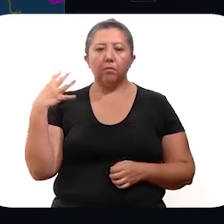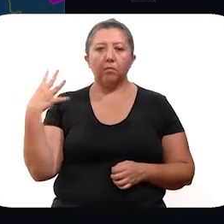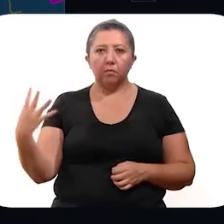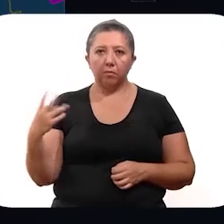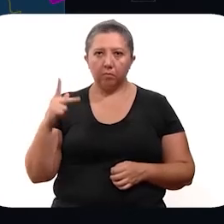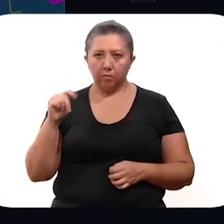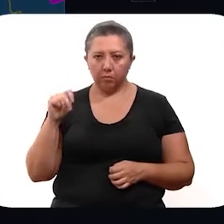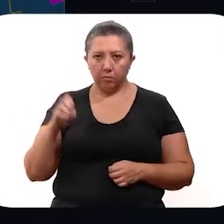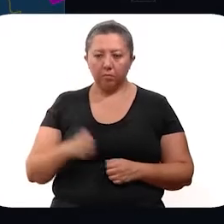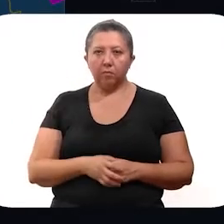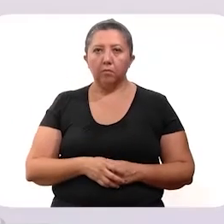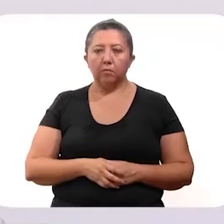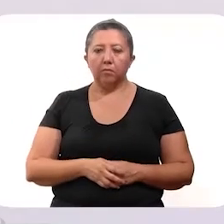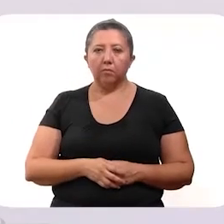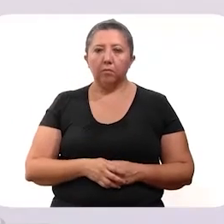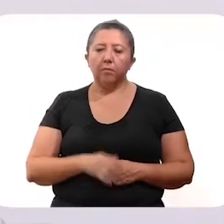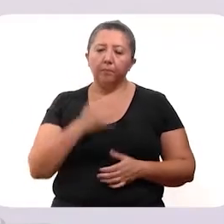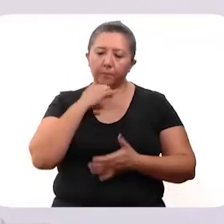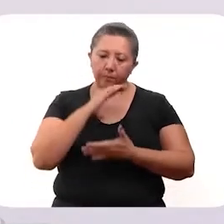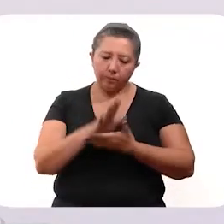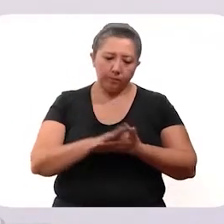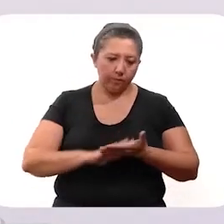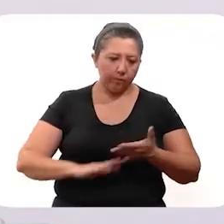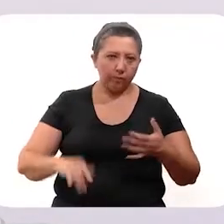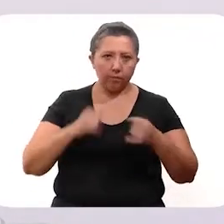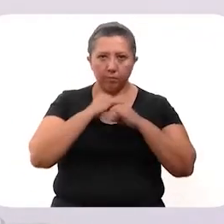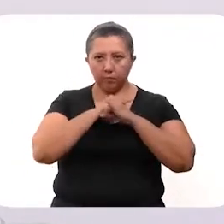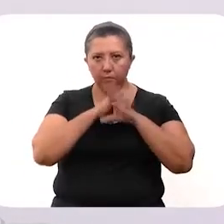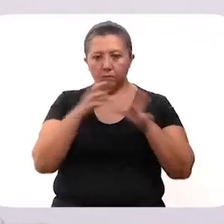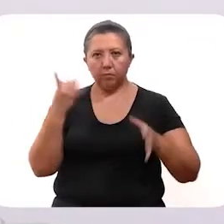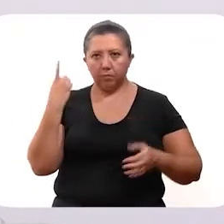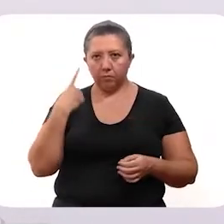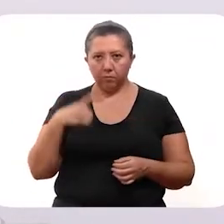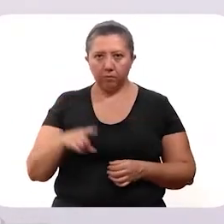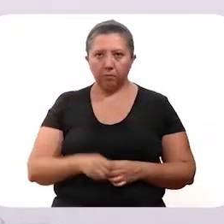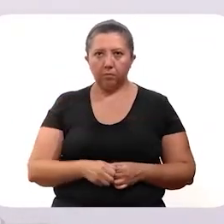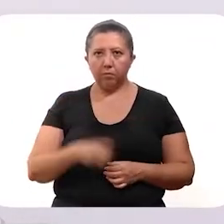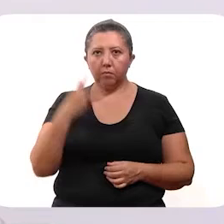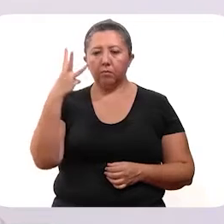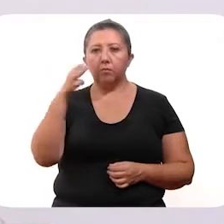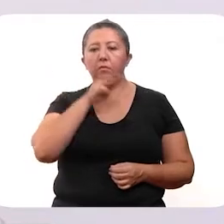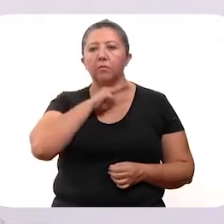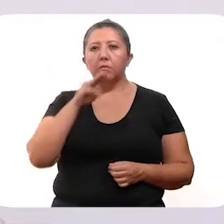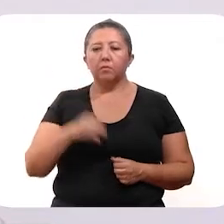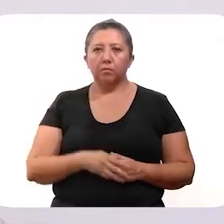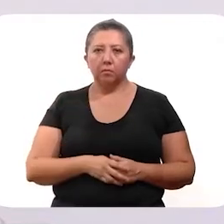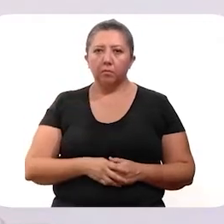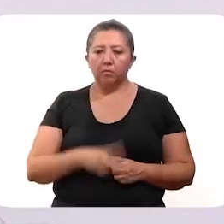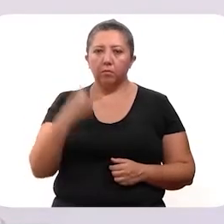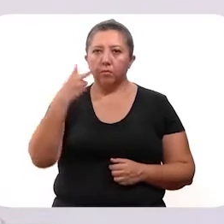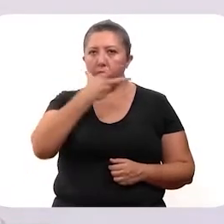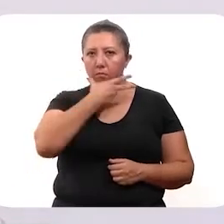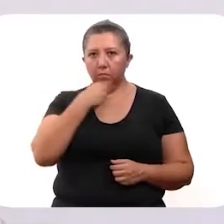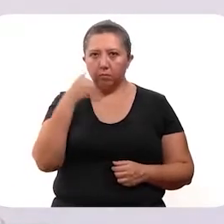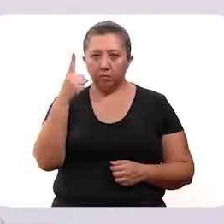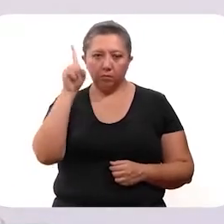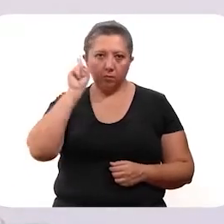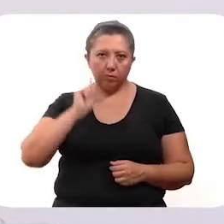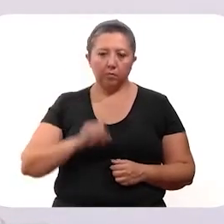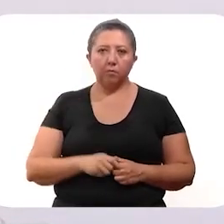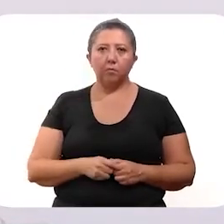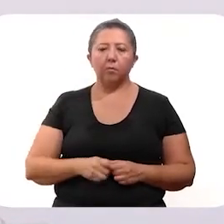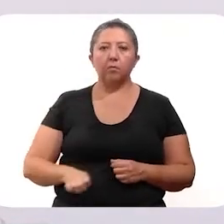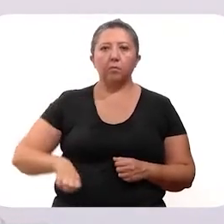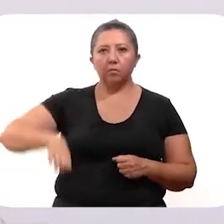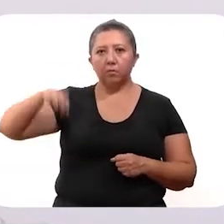11.954 en la zona poniente. Lamentablemente, en este parte médico informamos de 3 fallecimientos, 2 hombres y una